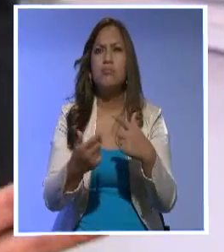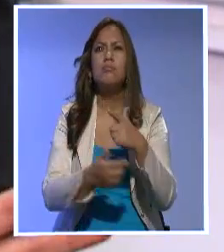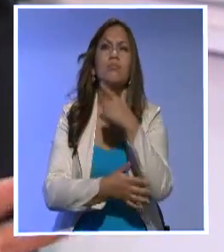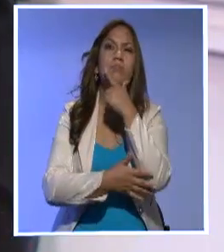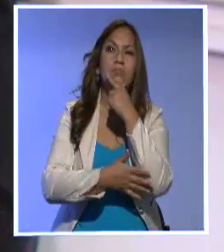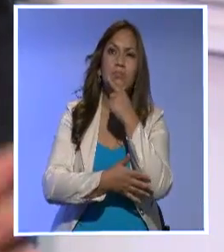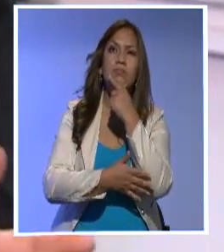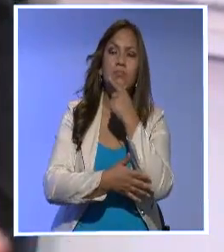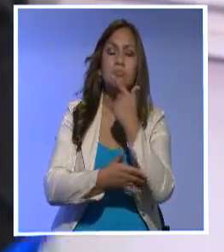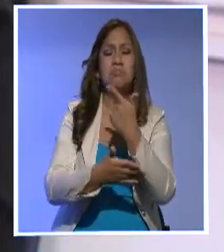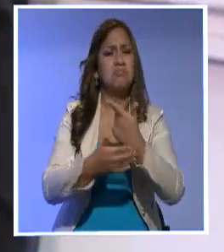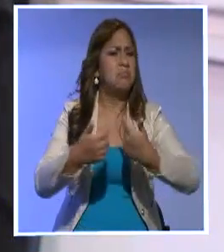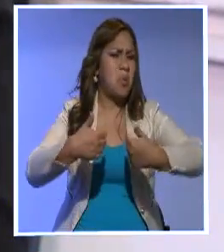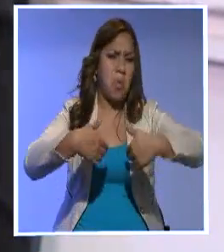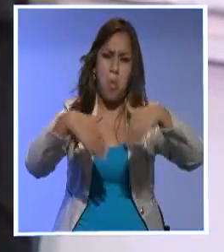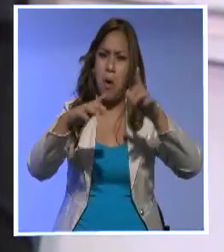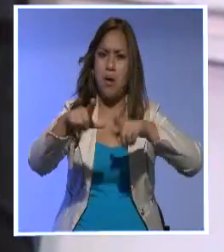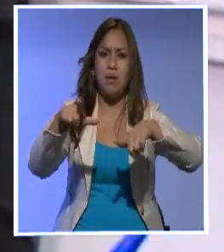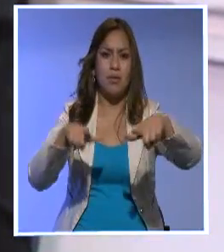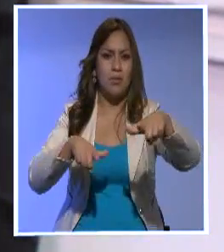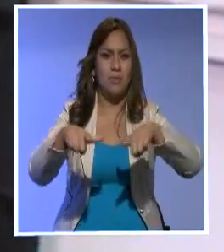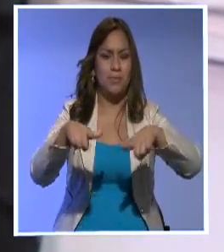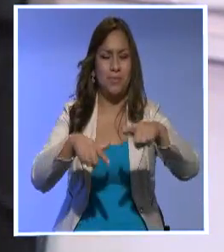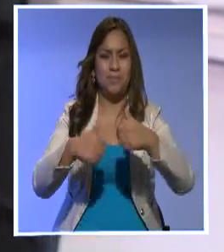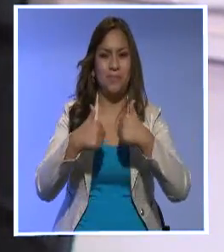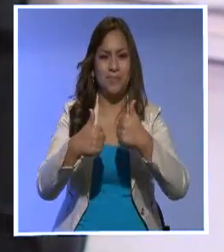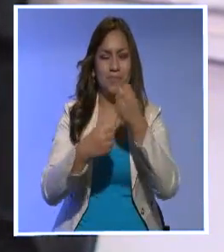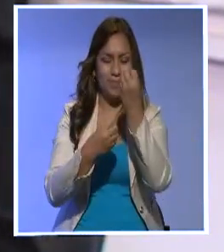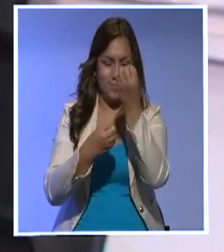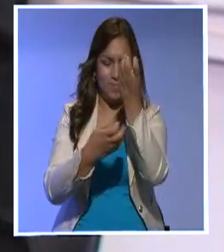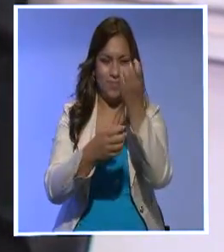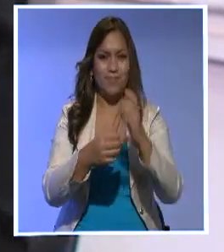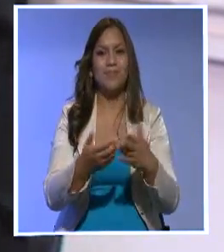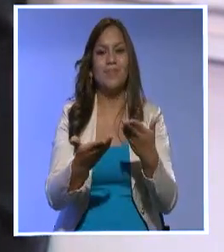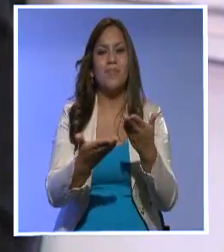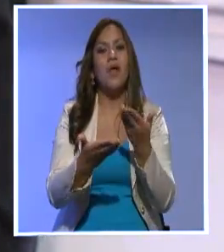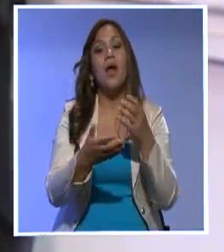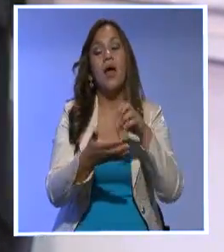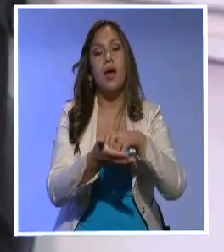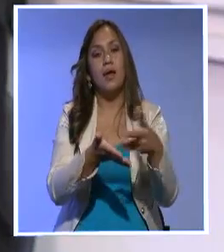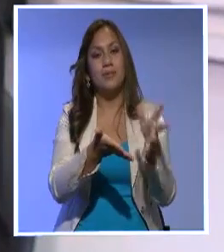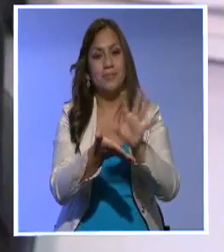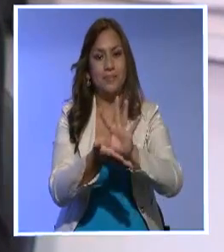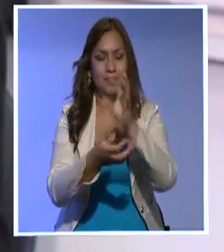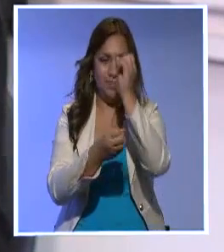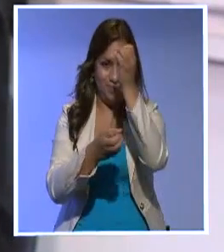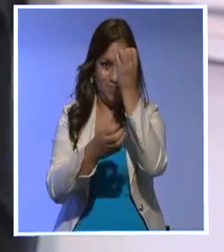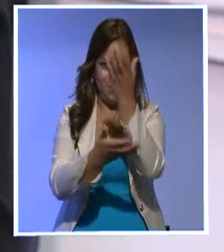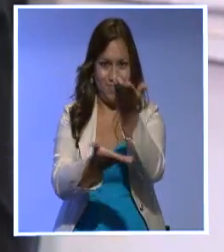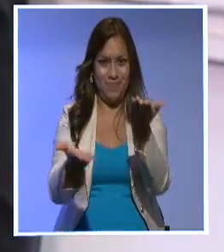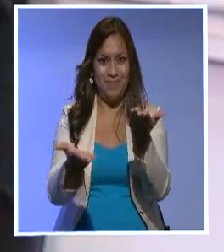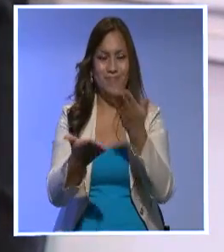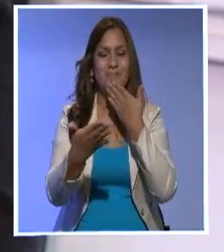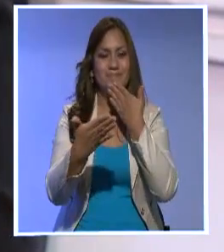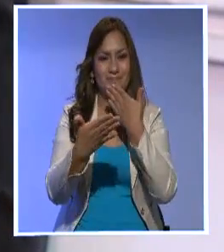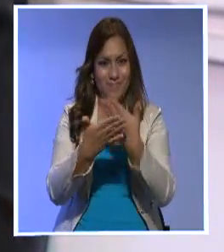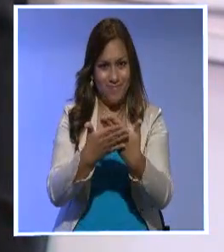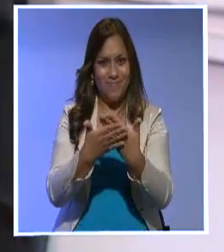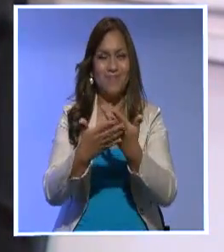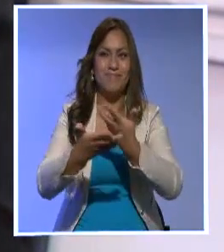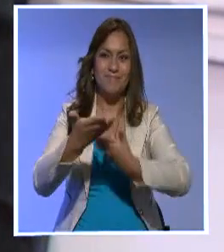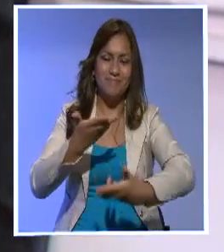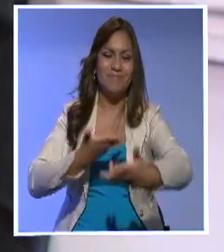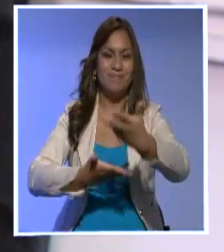sus estudios donde ustedes se encuentren con la información de la asamblea nacional muchísimas gracias por permitirnos compartir como